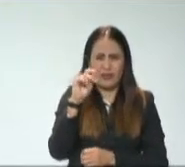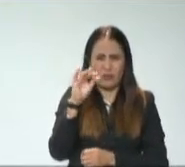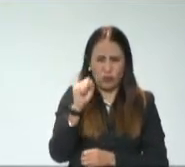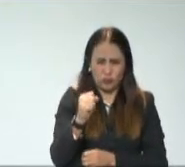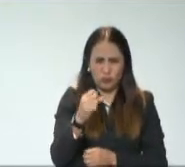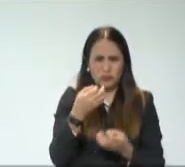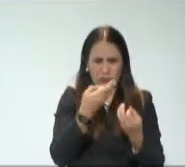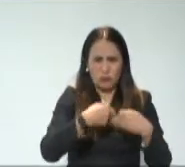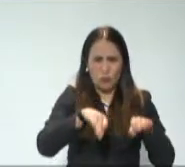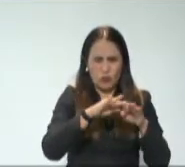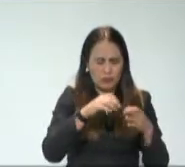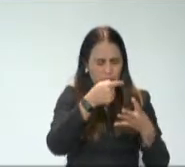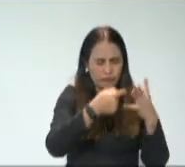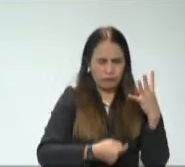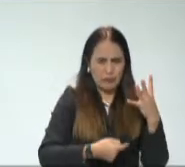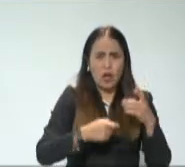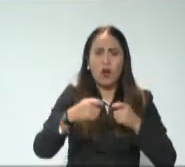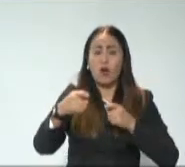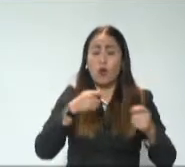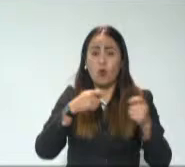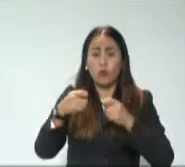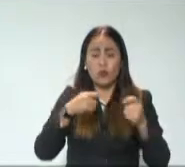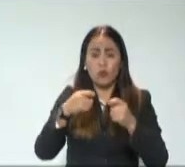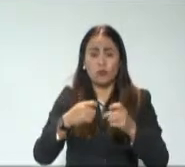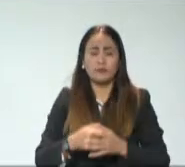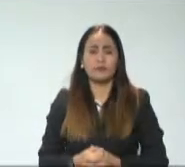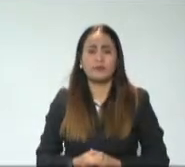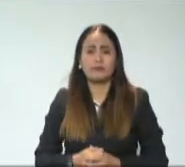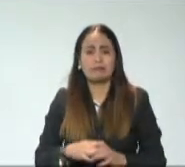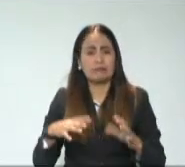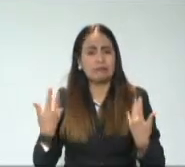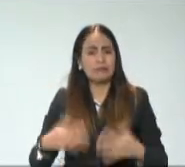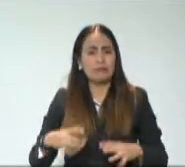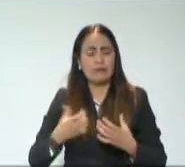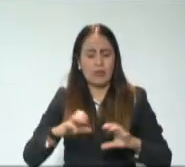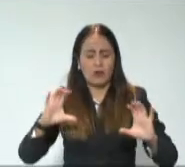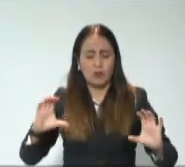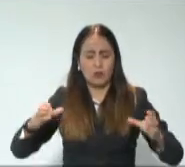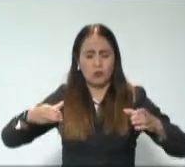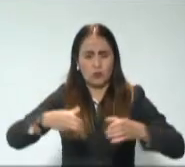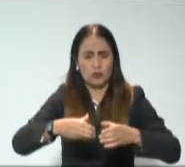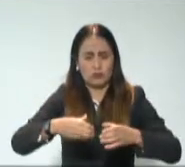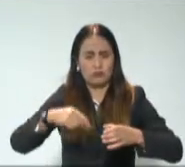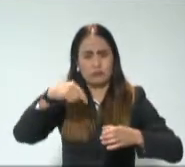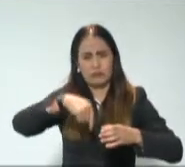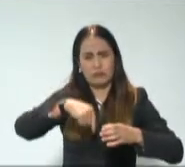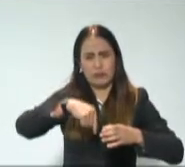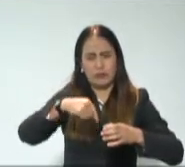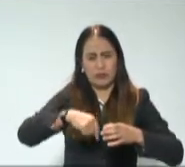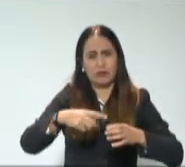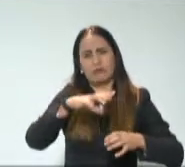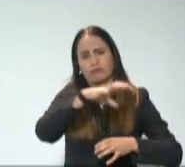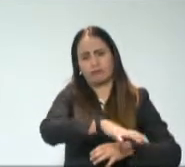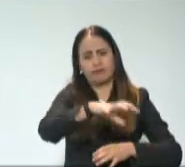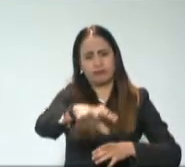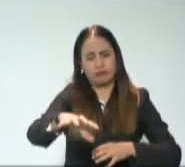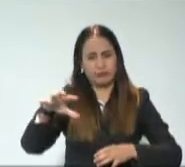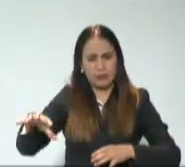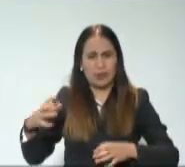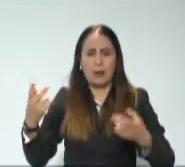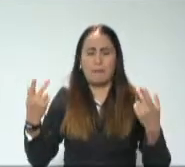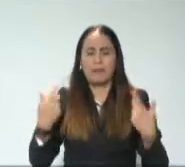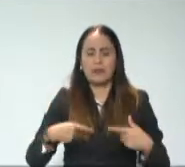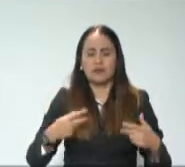para el manejo de una condición tan estresante como puede ser en muchos ámbitos sobre todo el